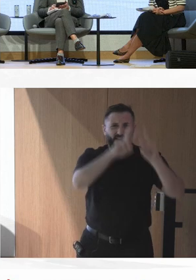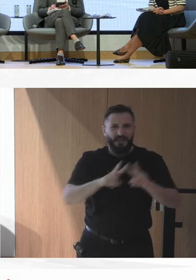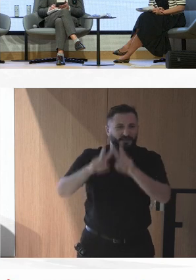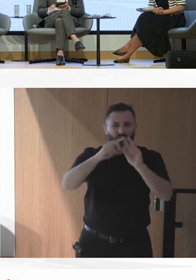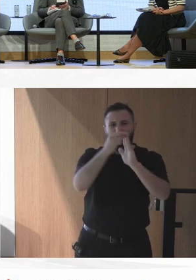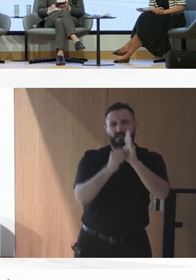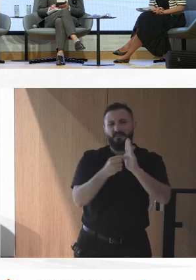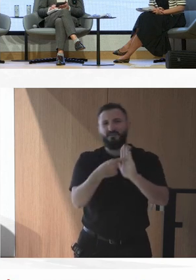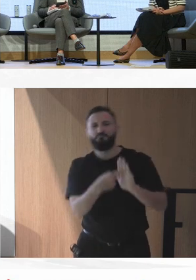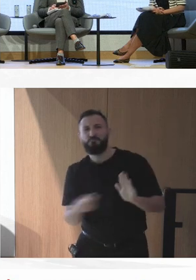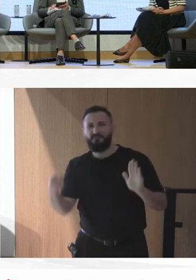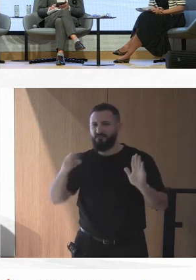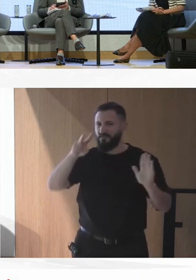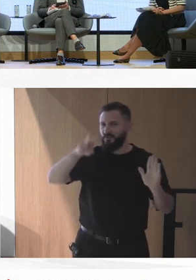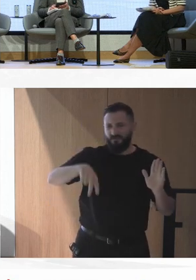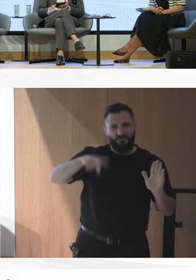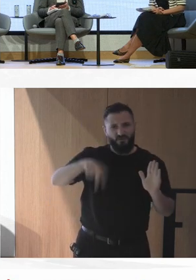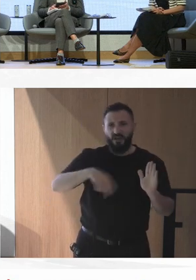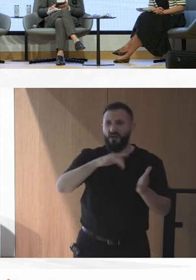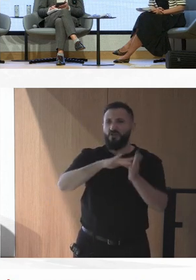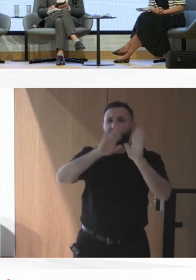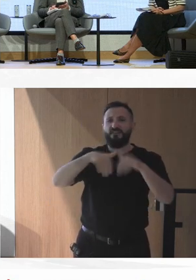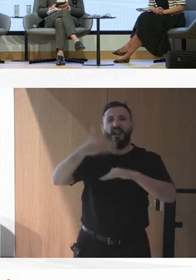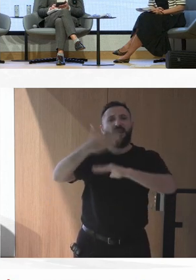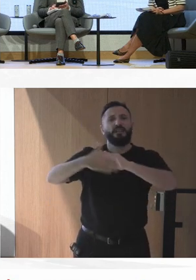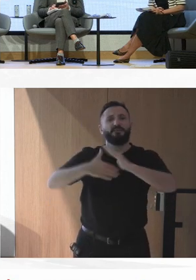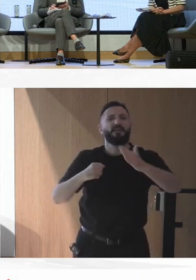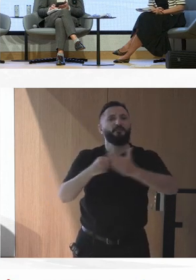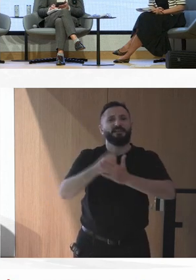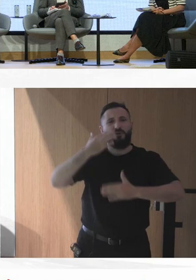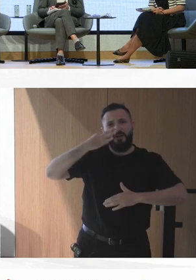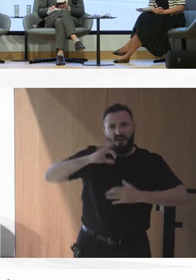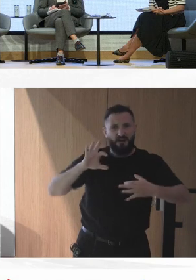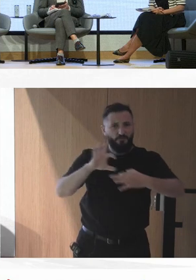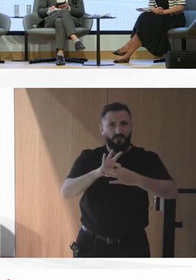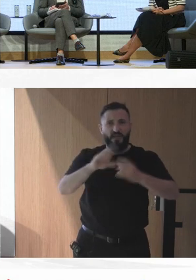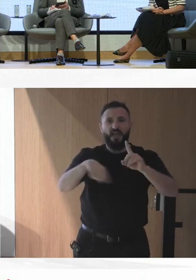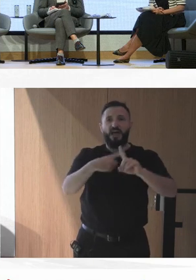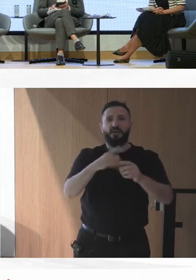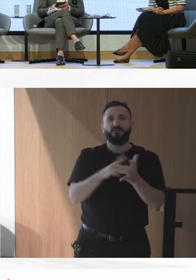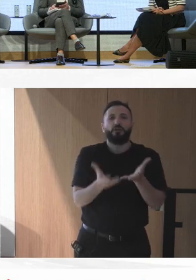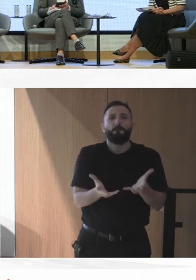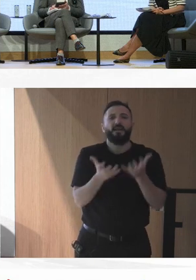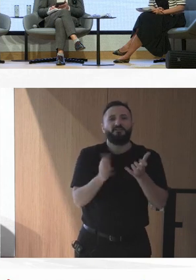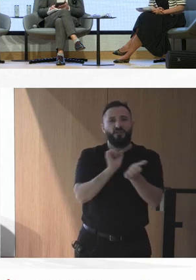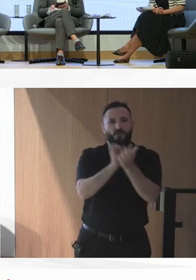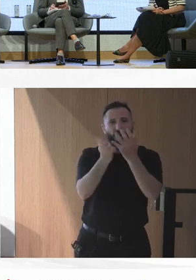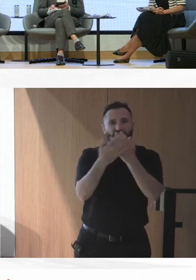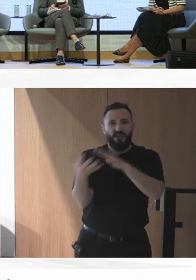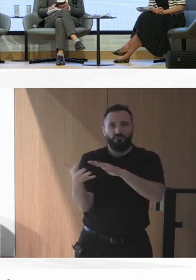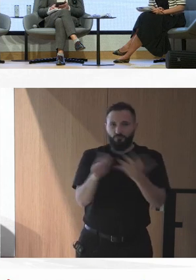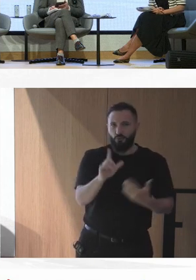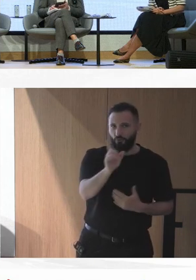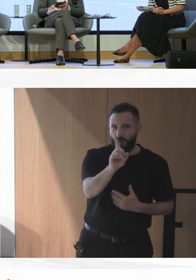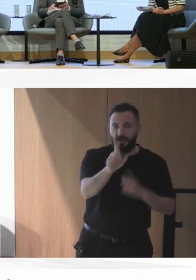cese. O sea, al final el límite máximo es el límite real y luego además no se aplican los beneficios penitenciarios, ¿no? Y además